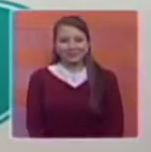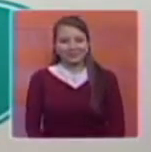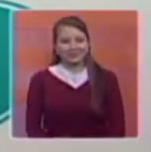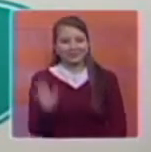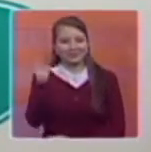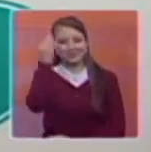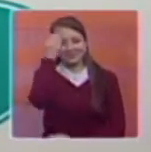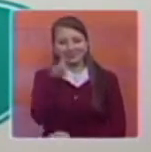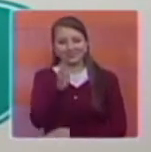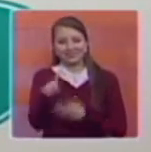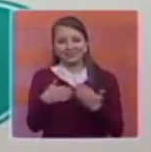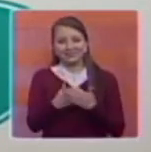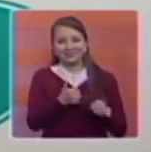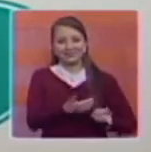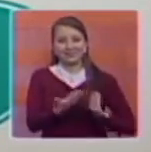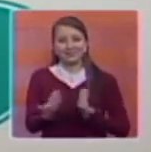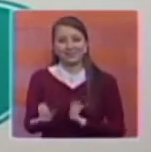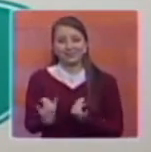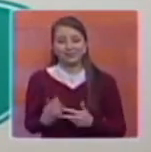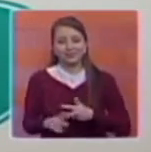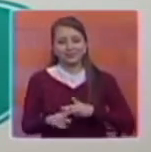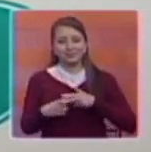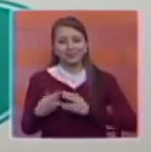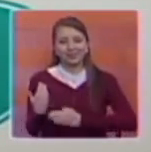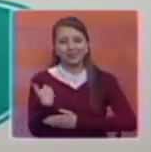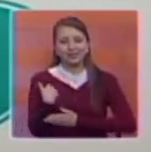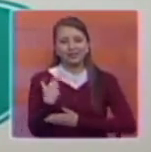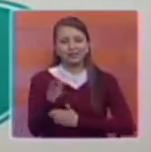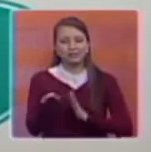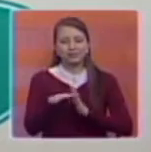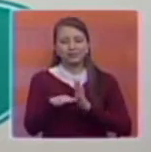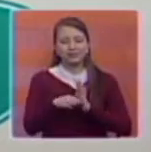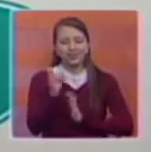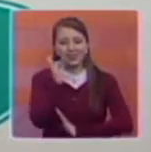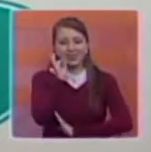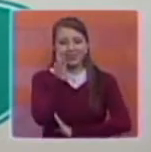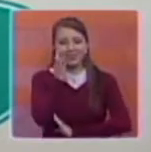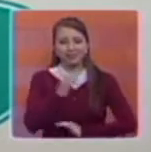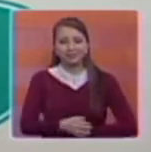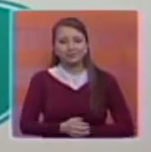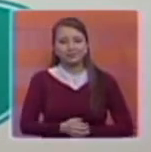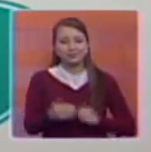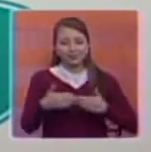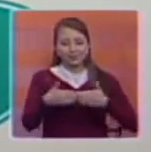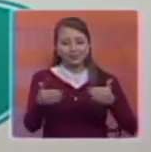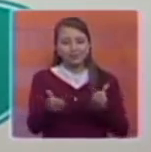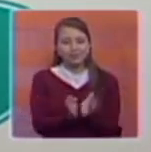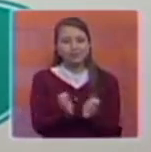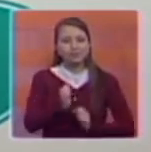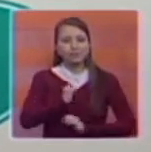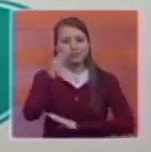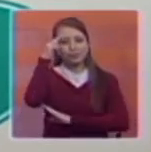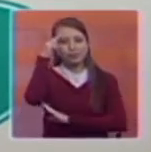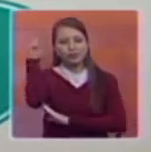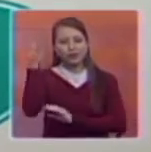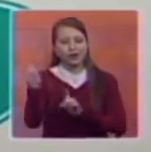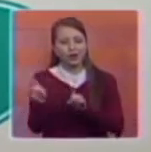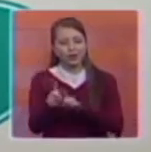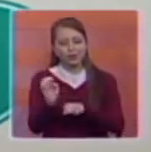Hola, ¿cómo están? Y bienvenidos. Hoy vamos a tener una receta deliciosa. Es un plato mexicano hecho al